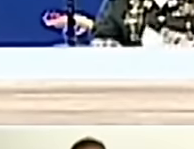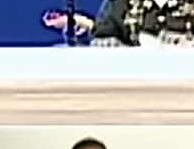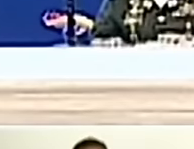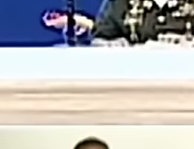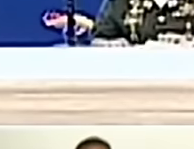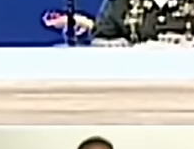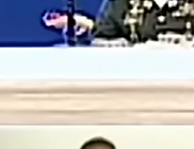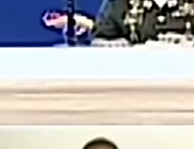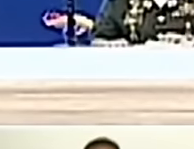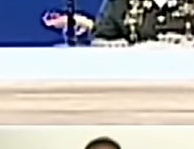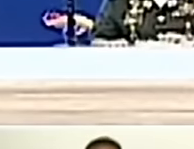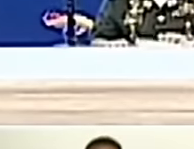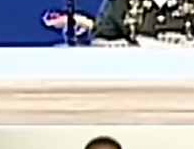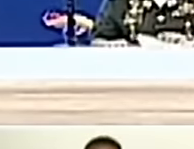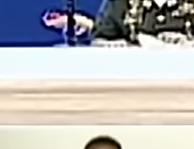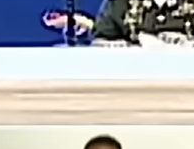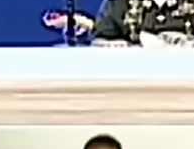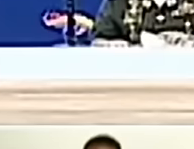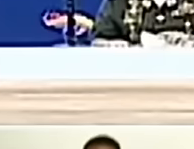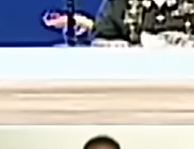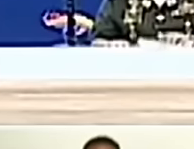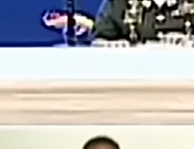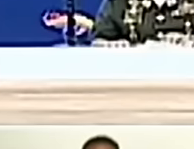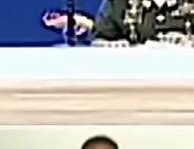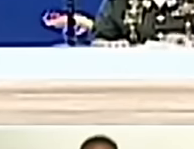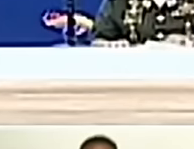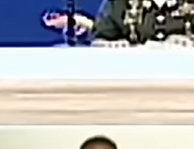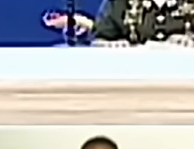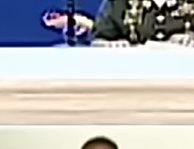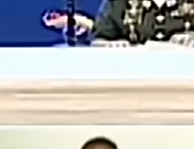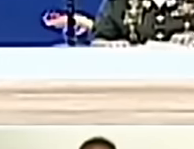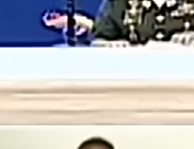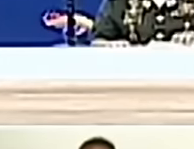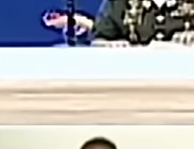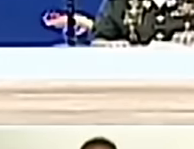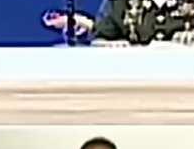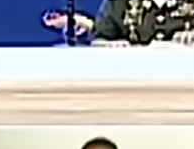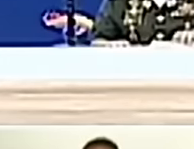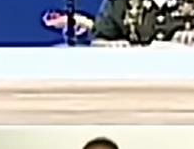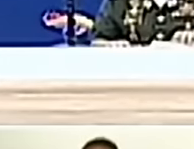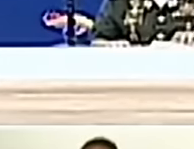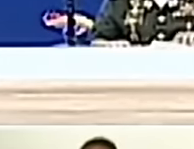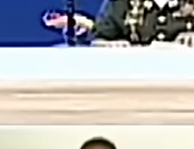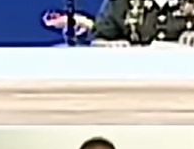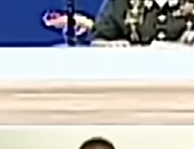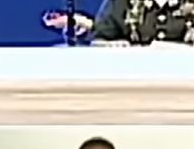comentar. En los últimos años hemos tenido una gran paciencia.